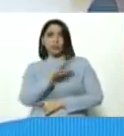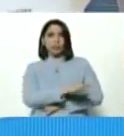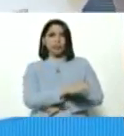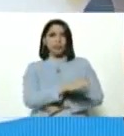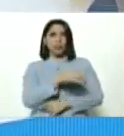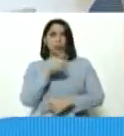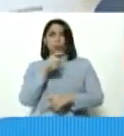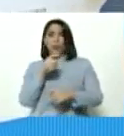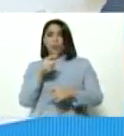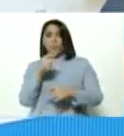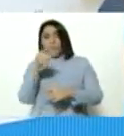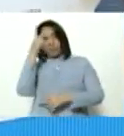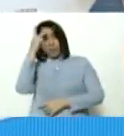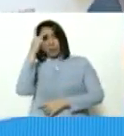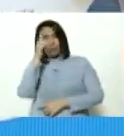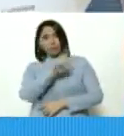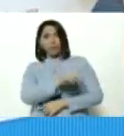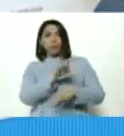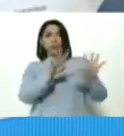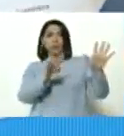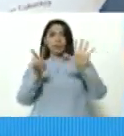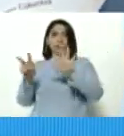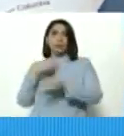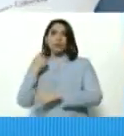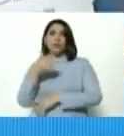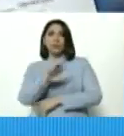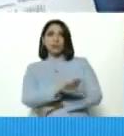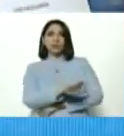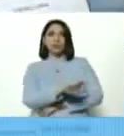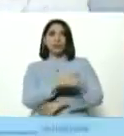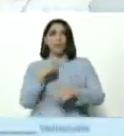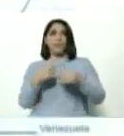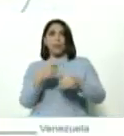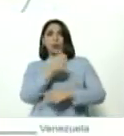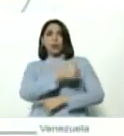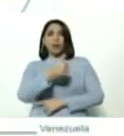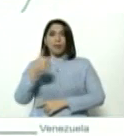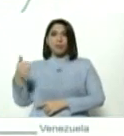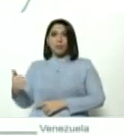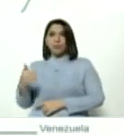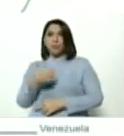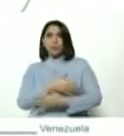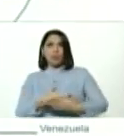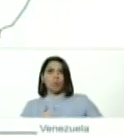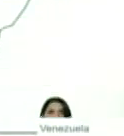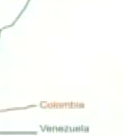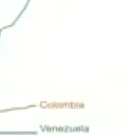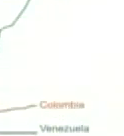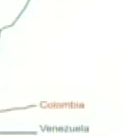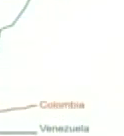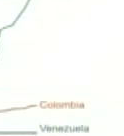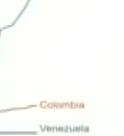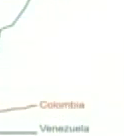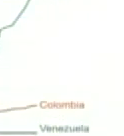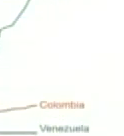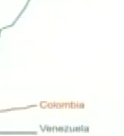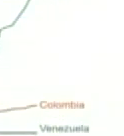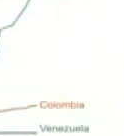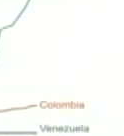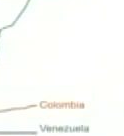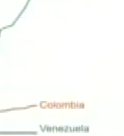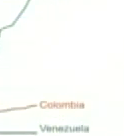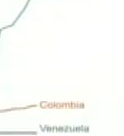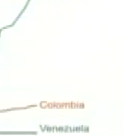Perú 197 fallecidos por cada millón de habitantes, Chile 162 por cada millón